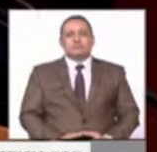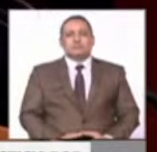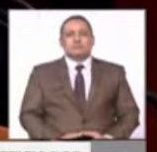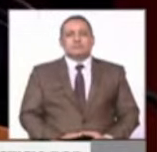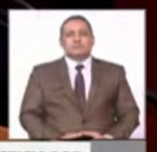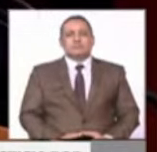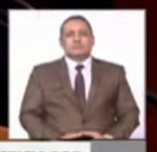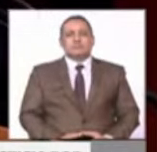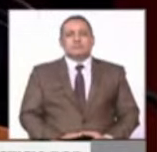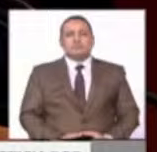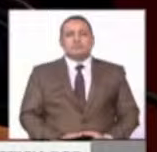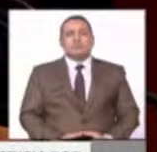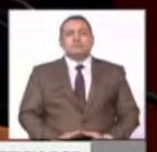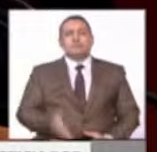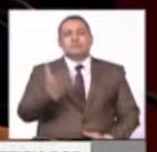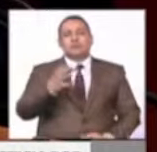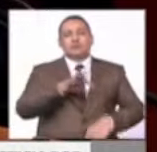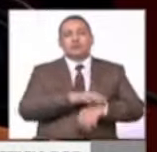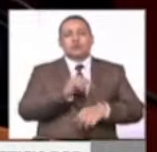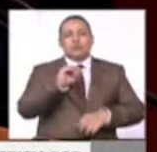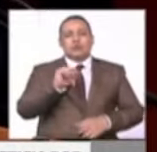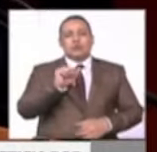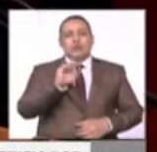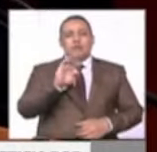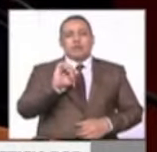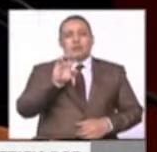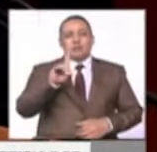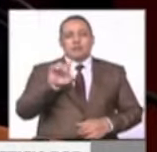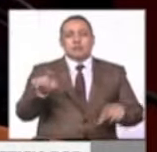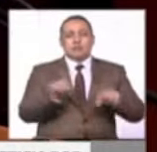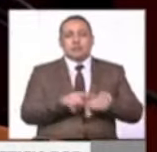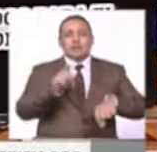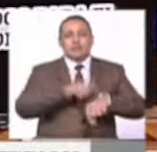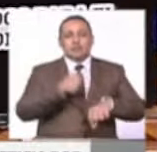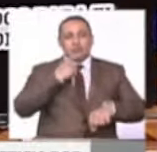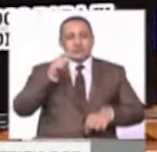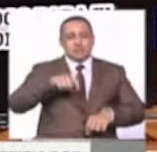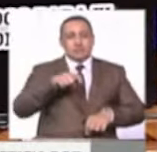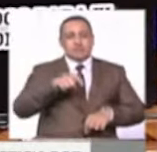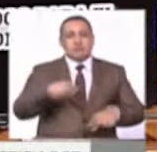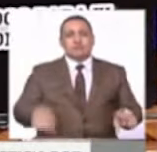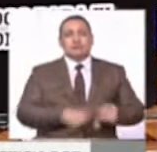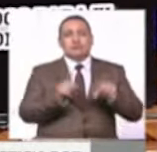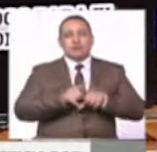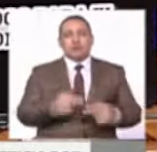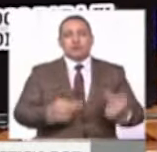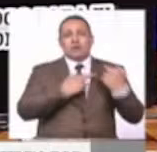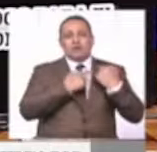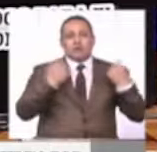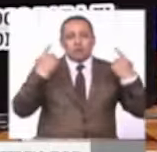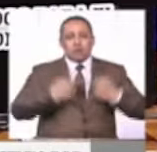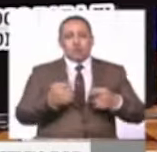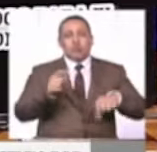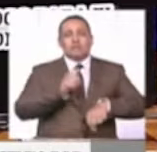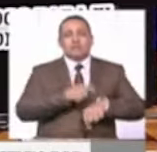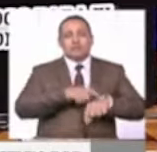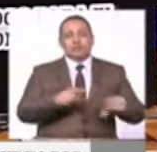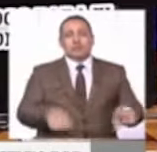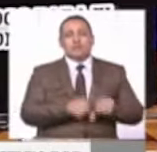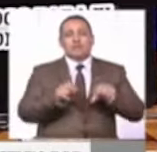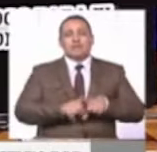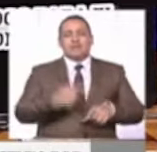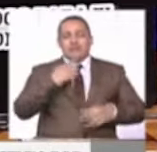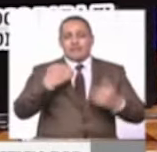más doctor abat Vamos a conceder el tiempo que usted necesite con cargo al tiempo que le